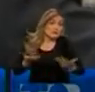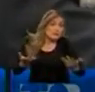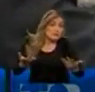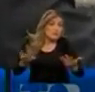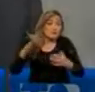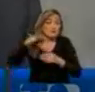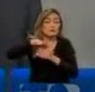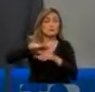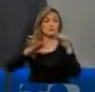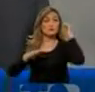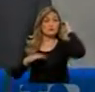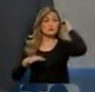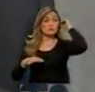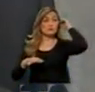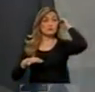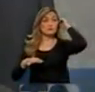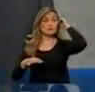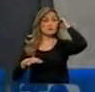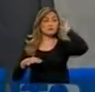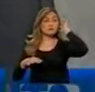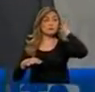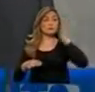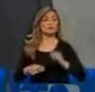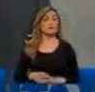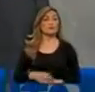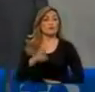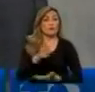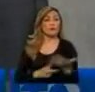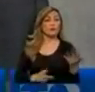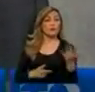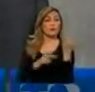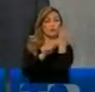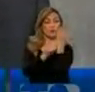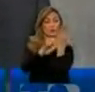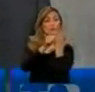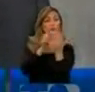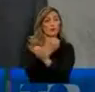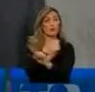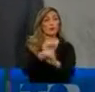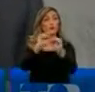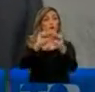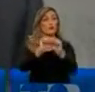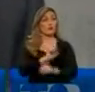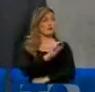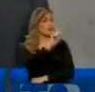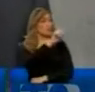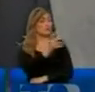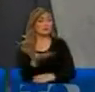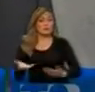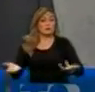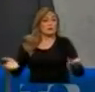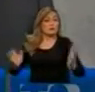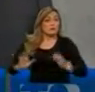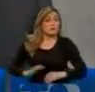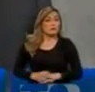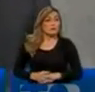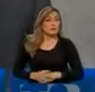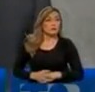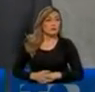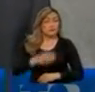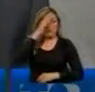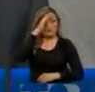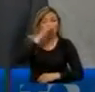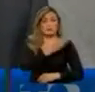materia electoral. ¿Qué tal si se juntan con el Ministerio de Defensa y dicen no es necesario que haya el resguardo de las